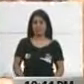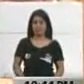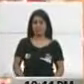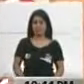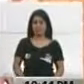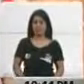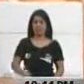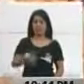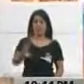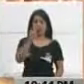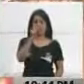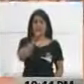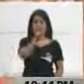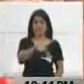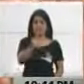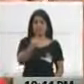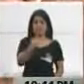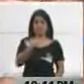Dicho por su propio ejecutor.